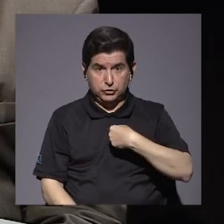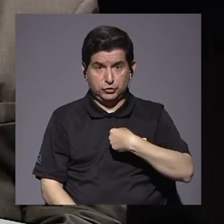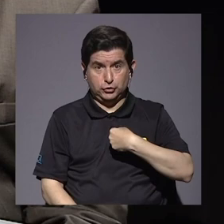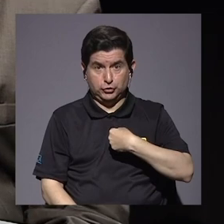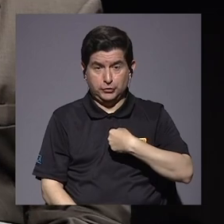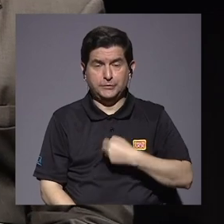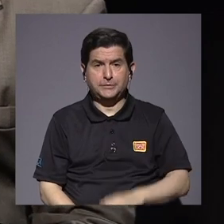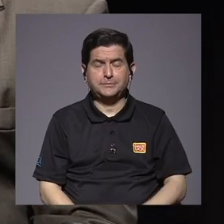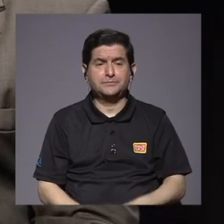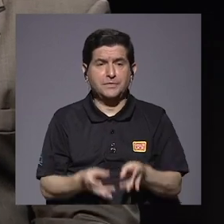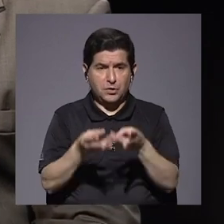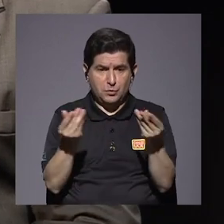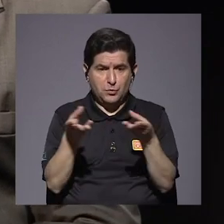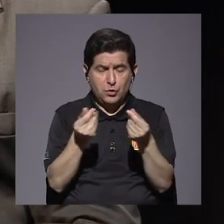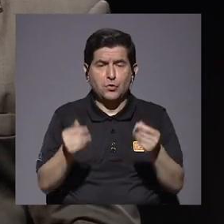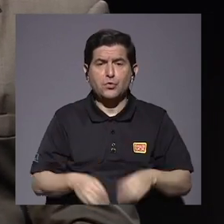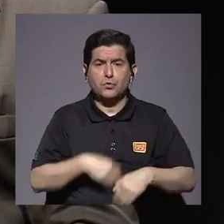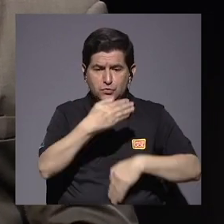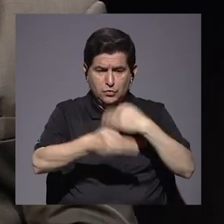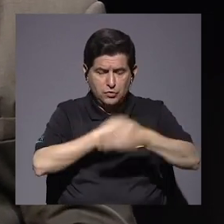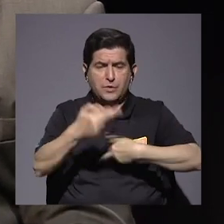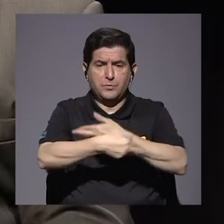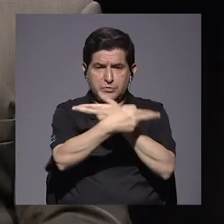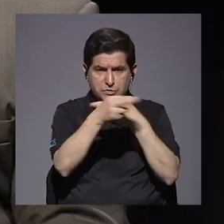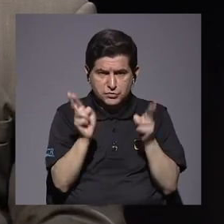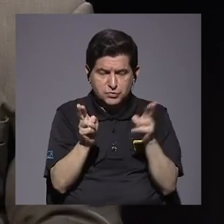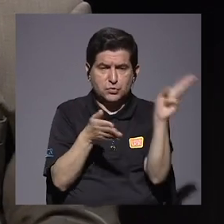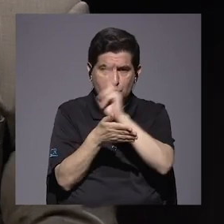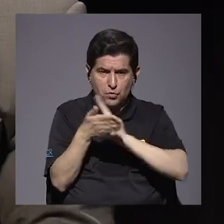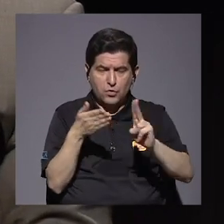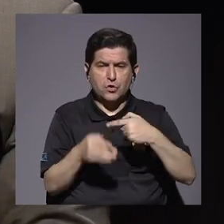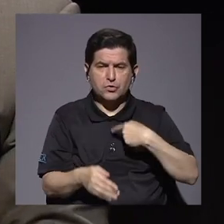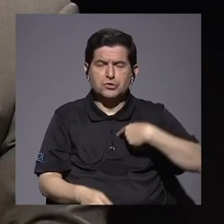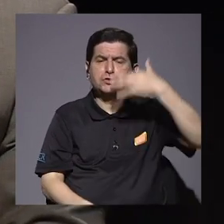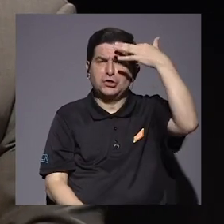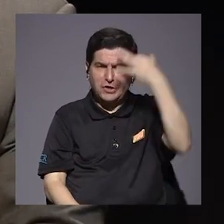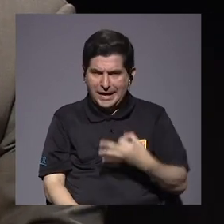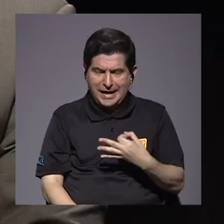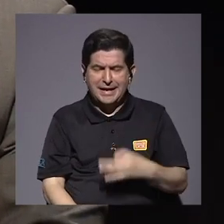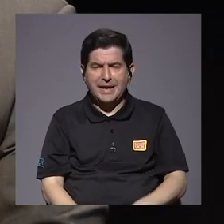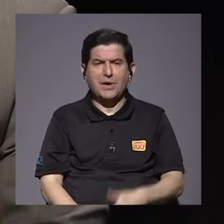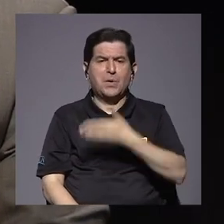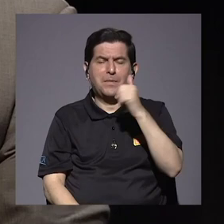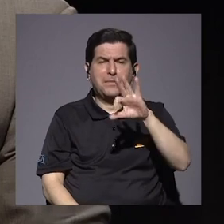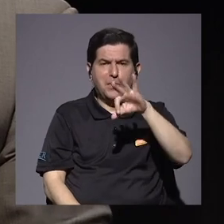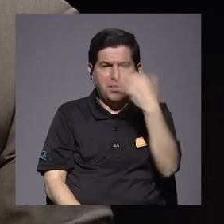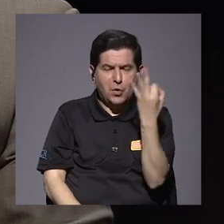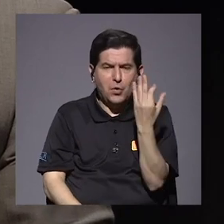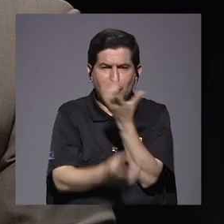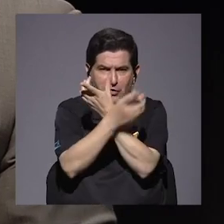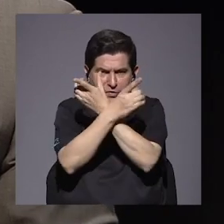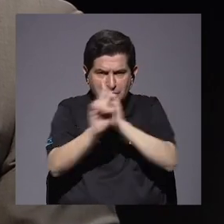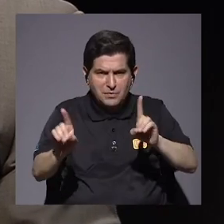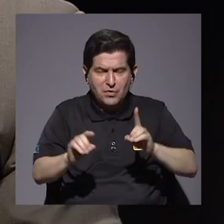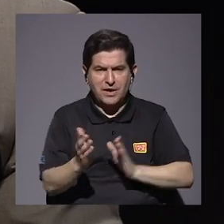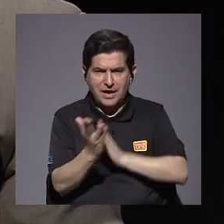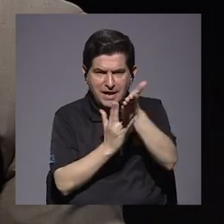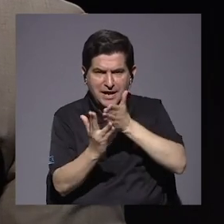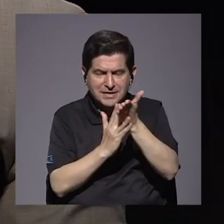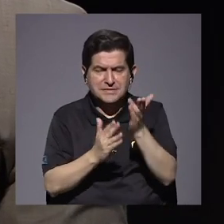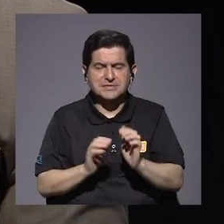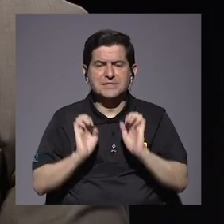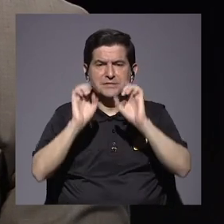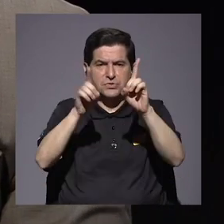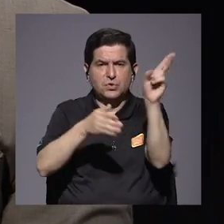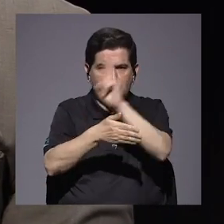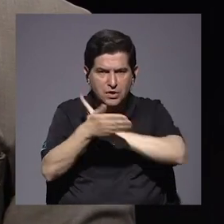soy producto de la regionalización universitaria. Soy un convencido además de que la mejor forma de democratizar el acceso a la